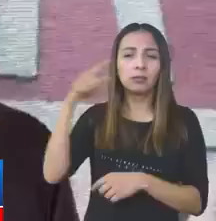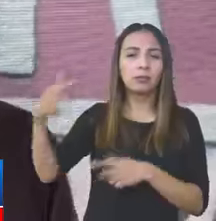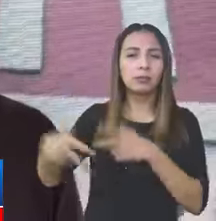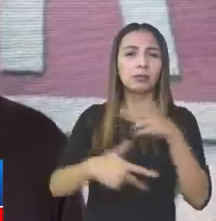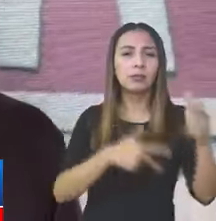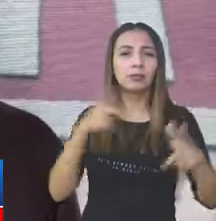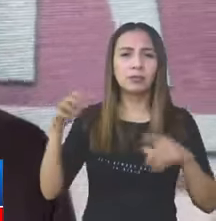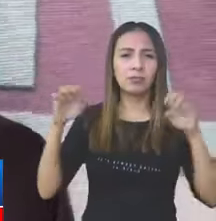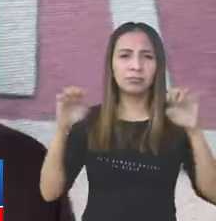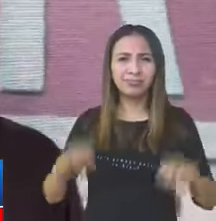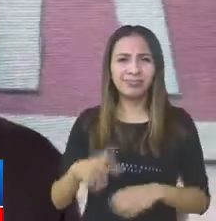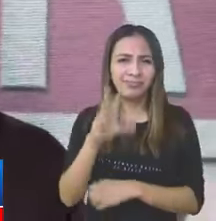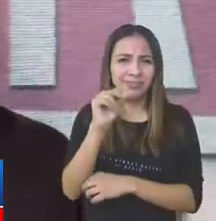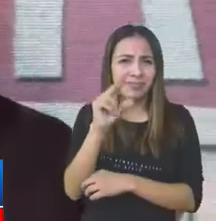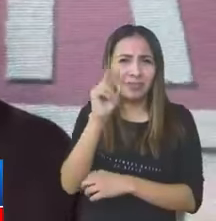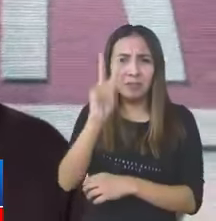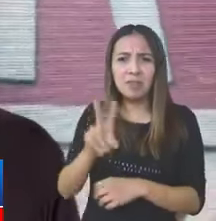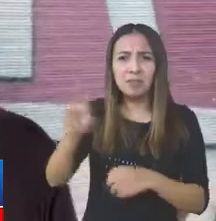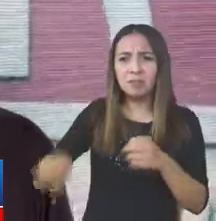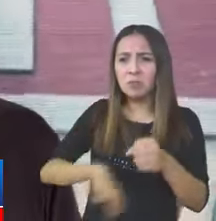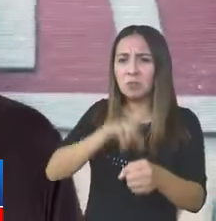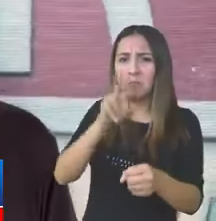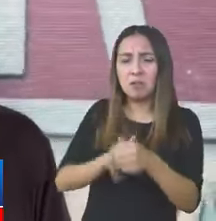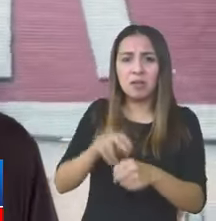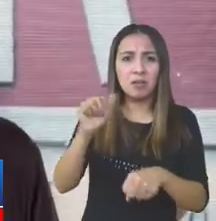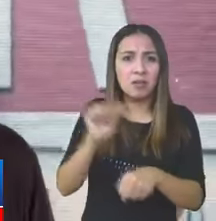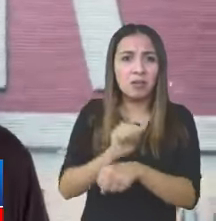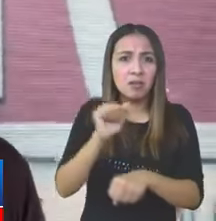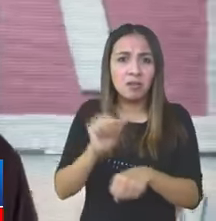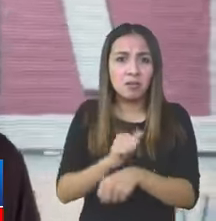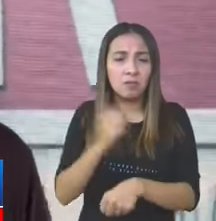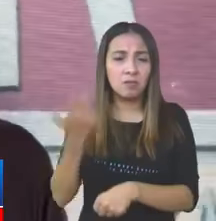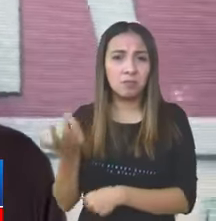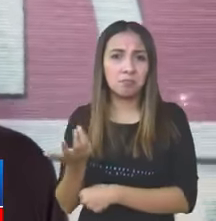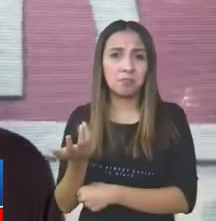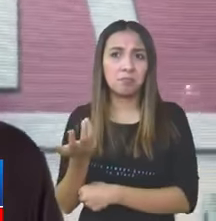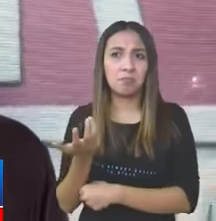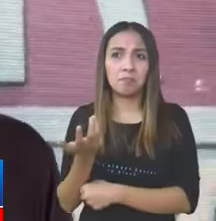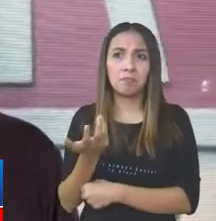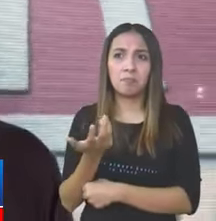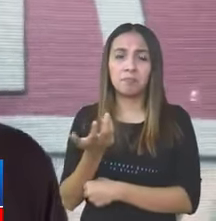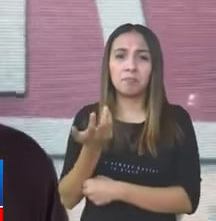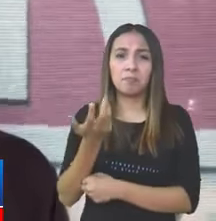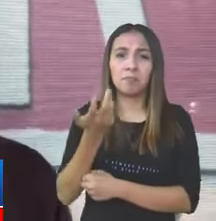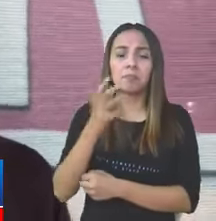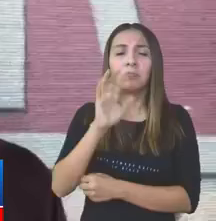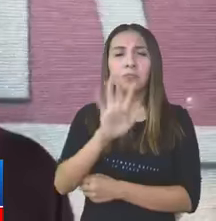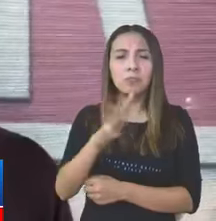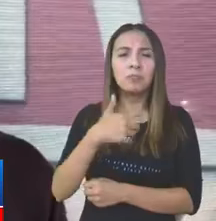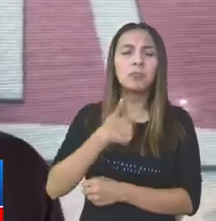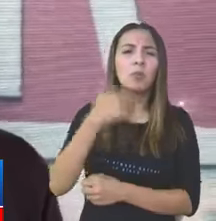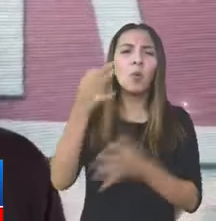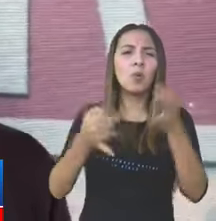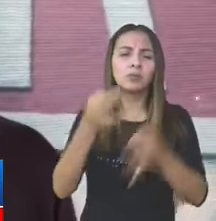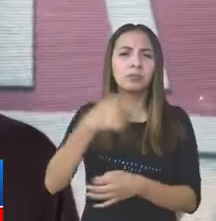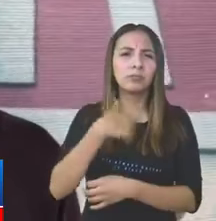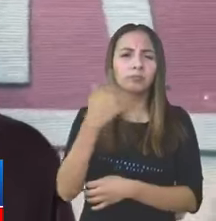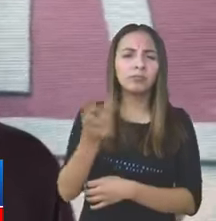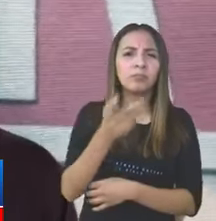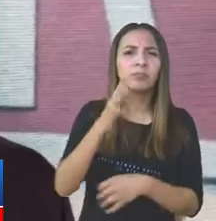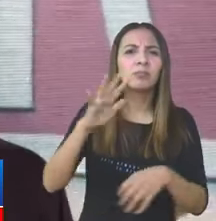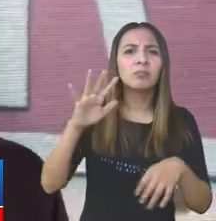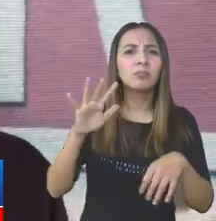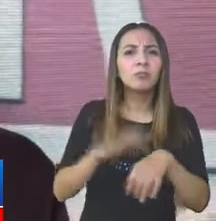no, fue un automóvil modesto. Digo, si no es indiscreción y tampoco es por juzgar, ¿por qué